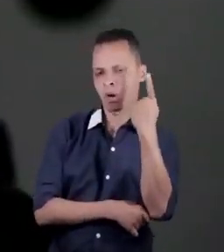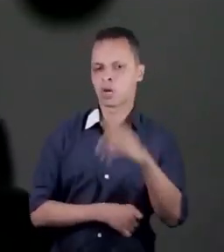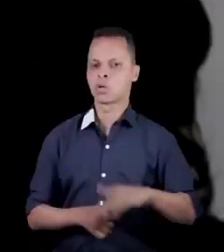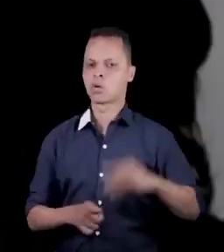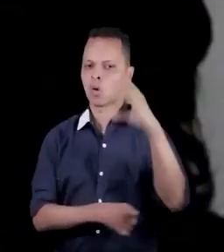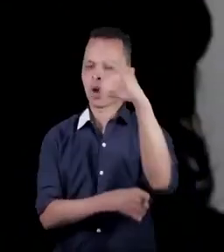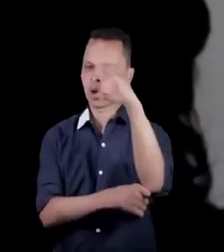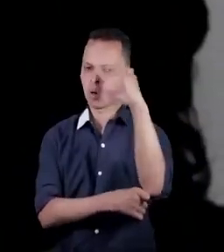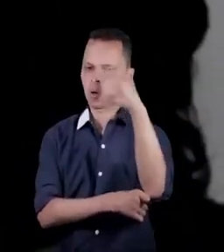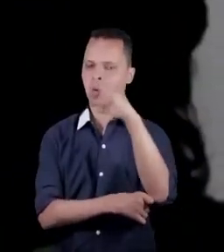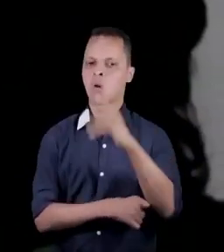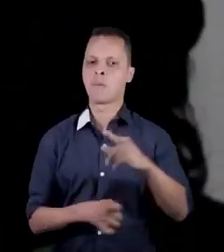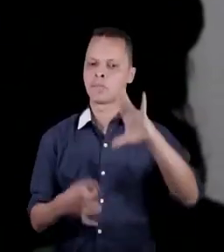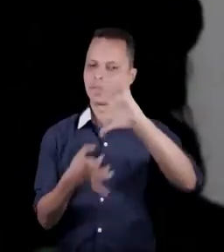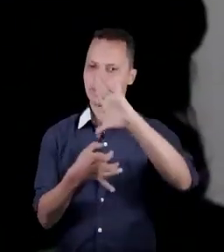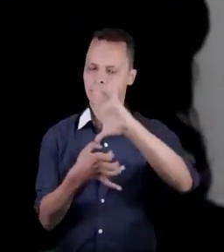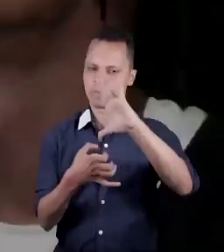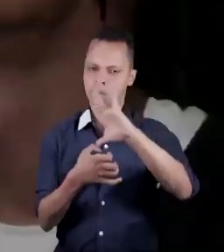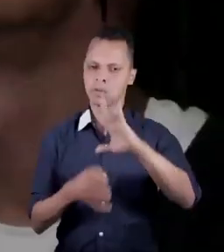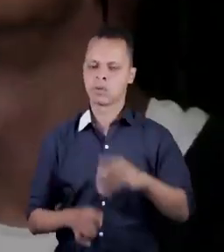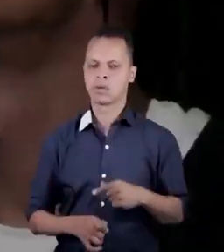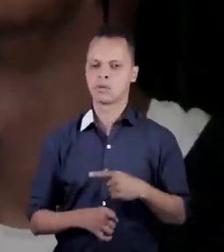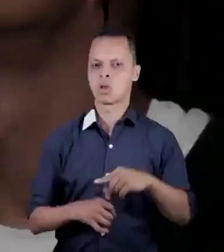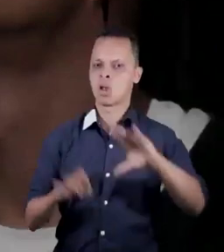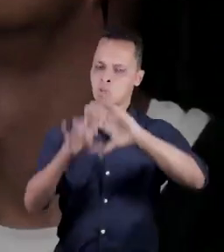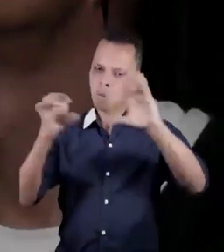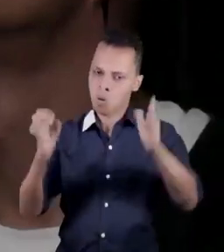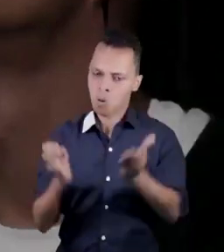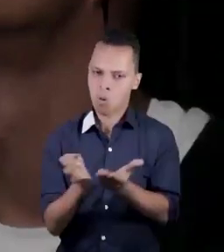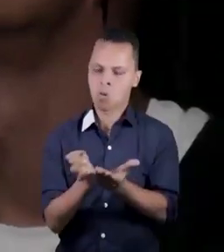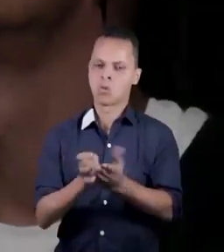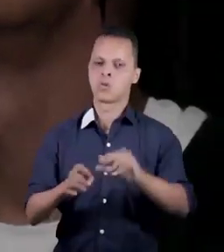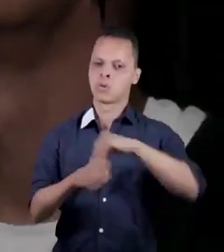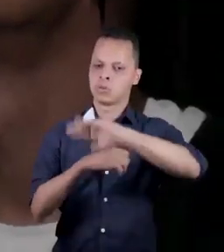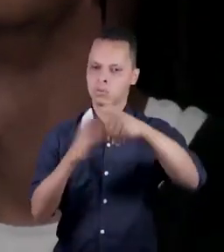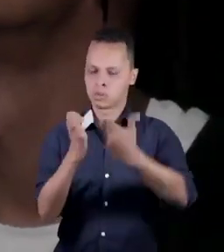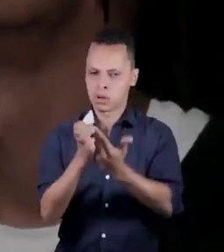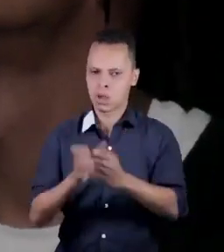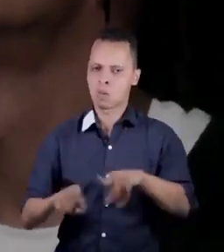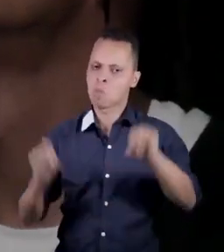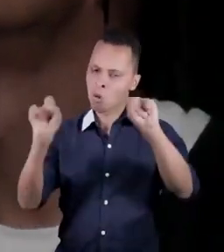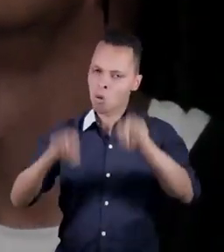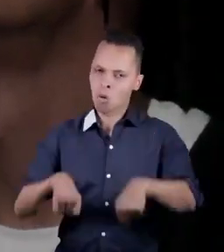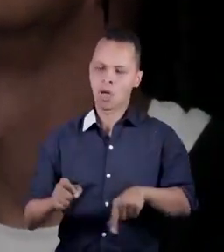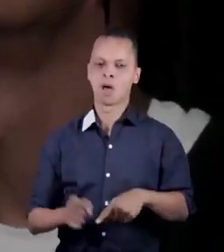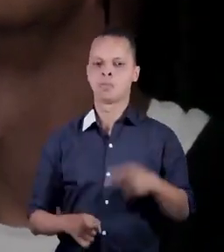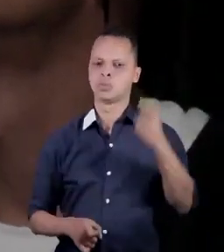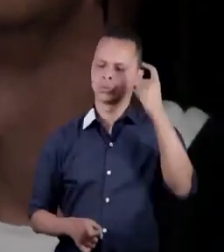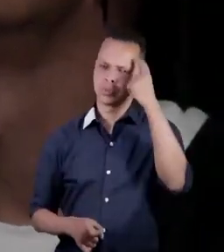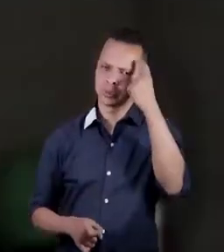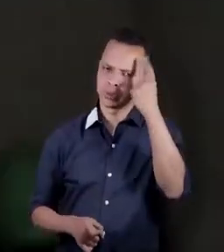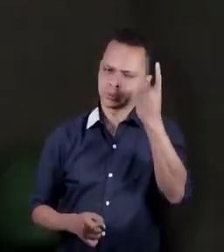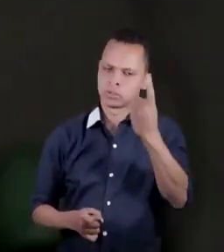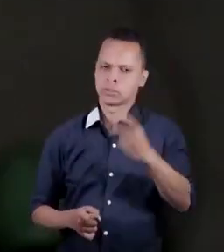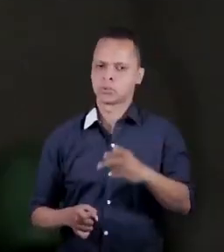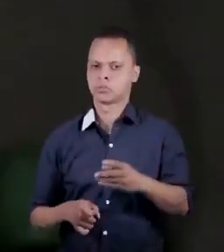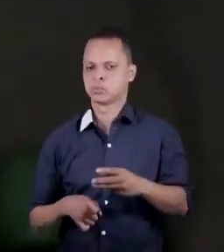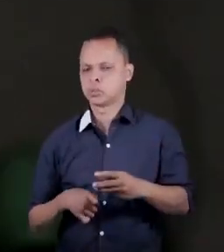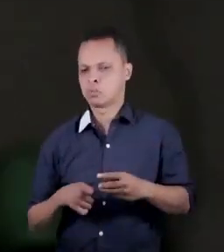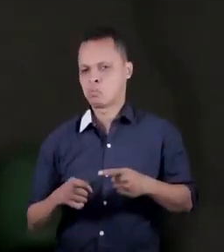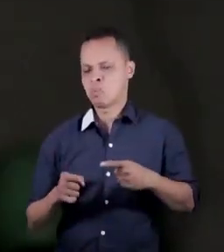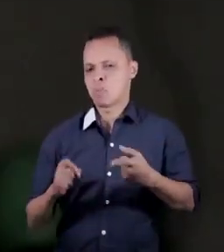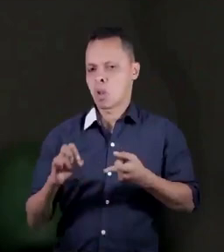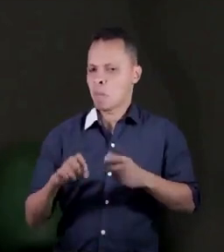de américa latina y también del mundo en general para que podamos digamos tener unas reflexiones sobre él valga la aclaración